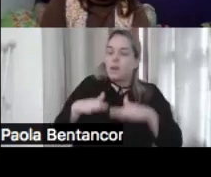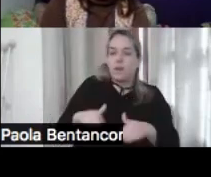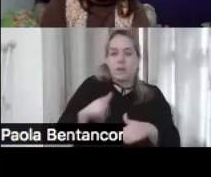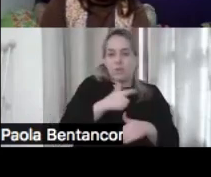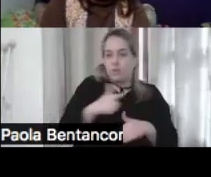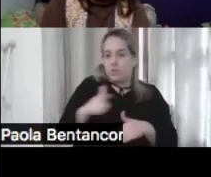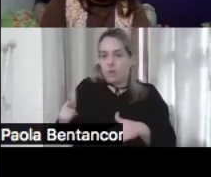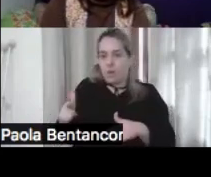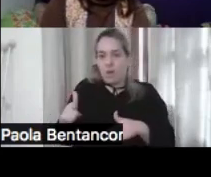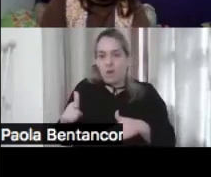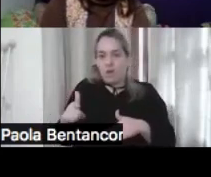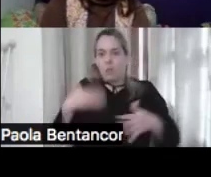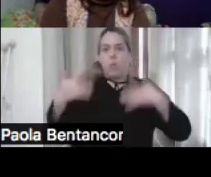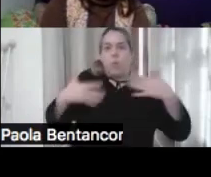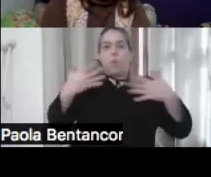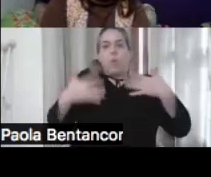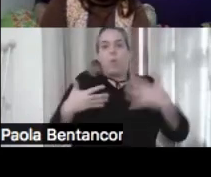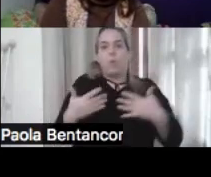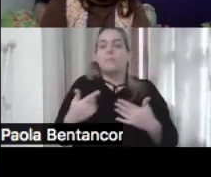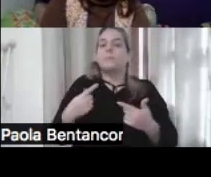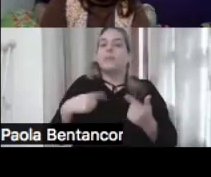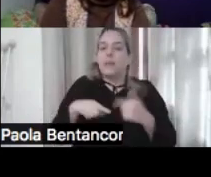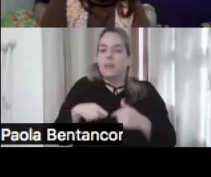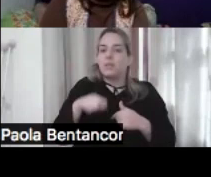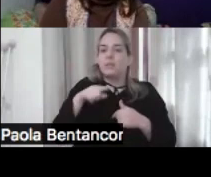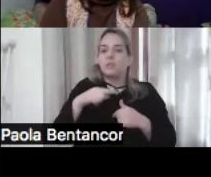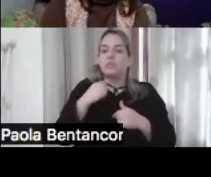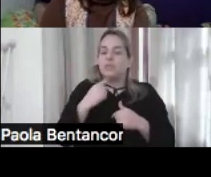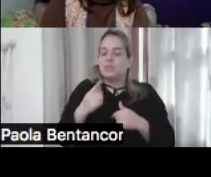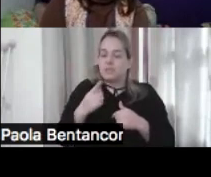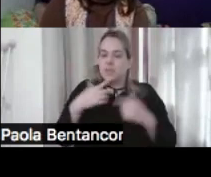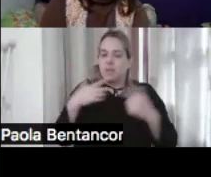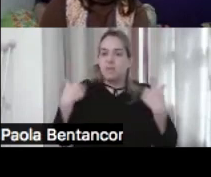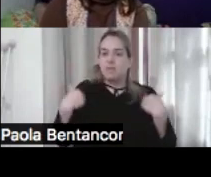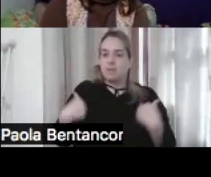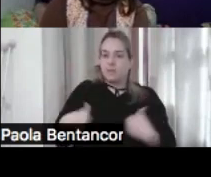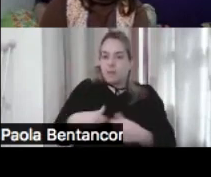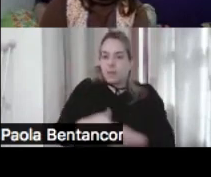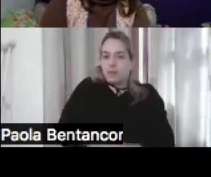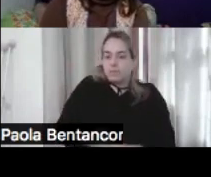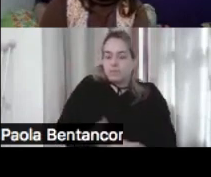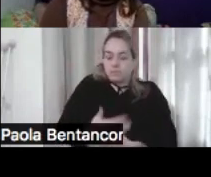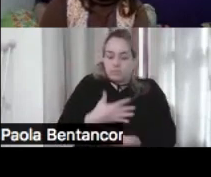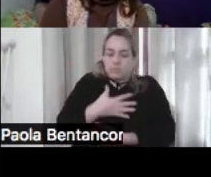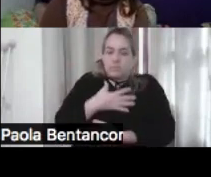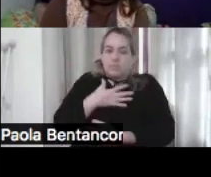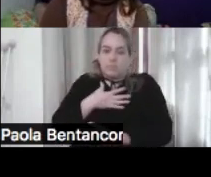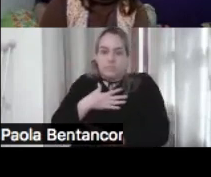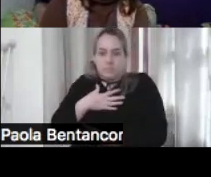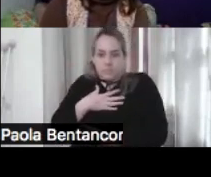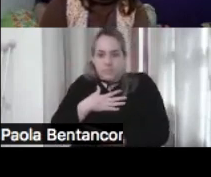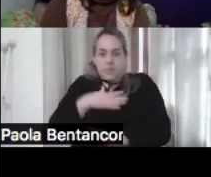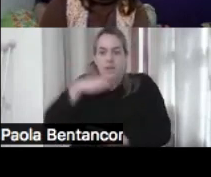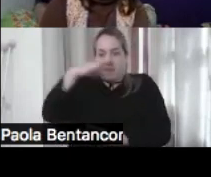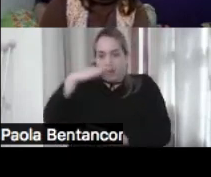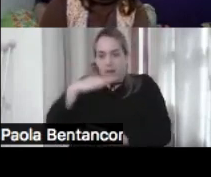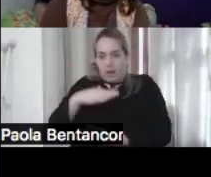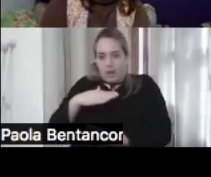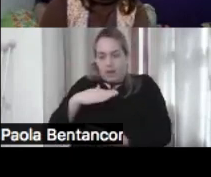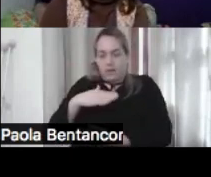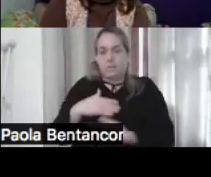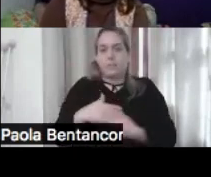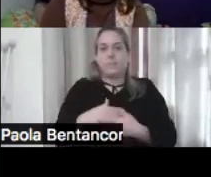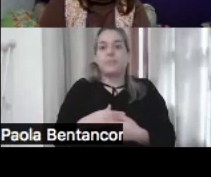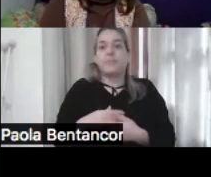gran irritabilidad frente a los estímulos del entorno, y a través del uso del porteo ergonómico podemos